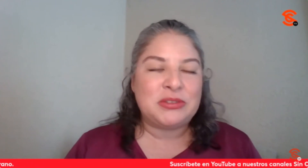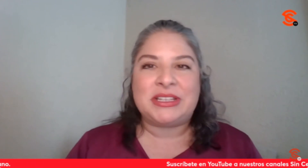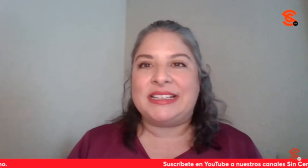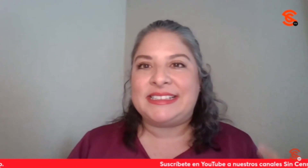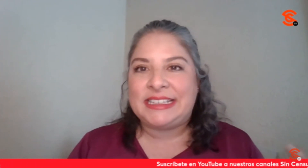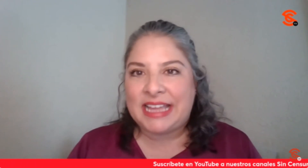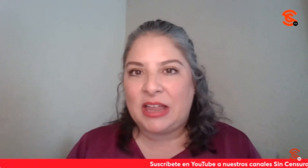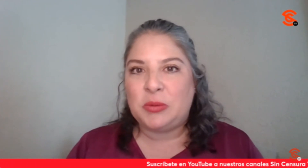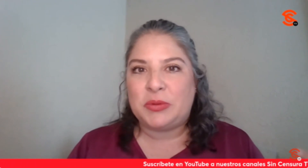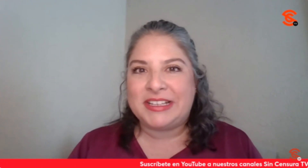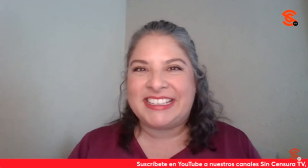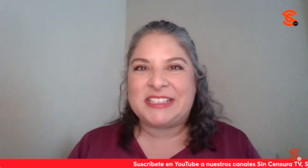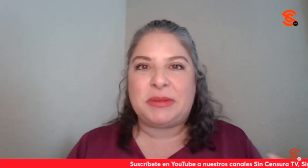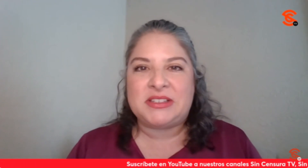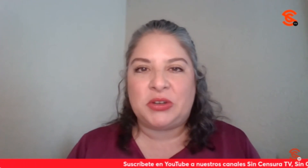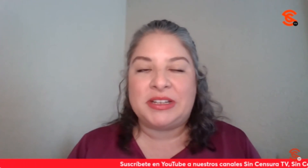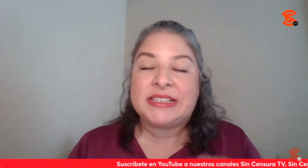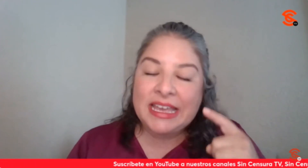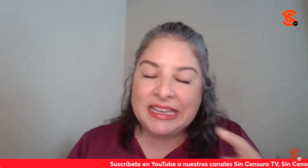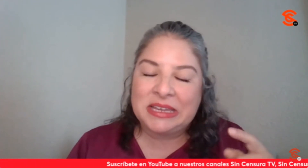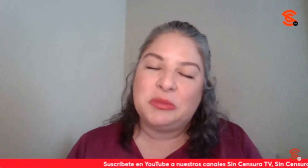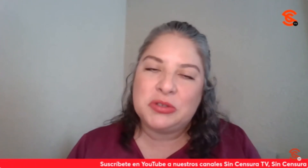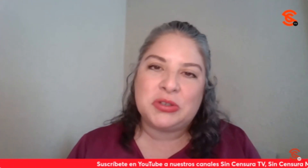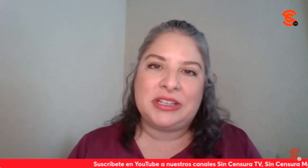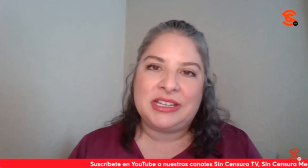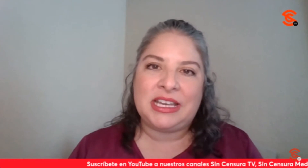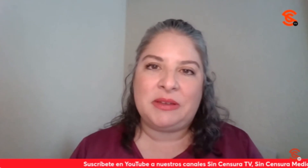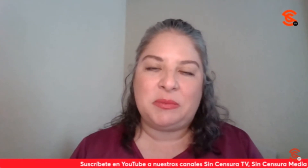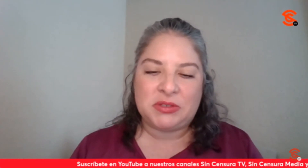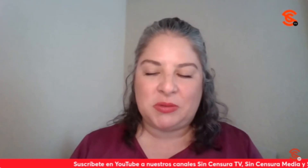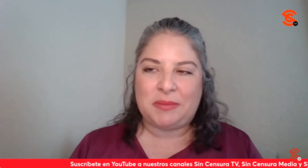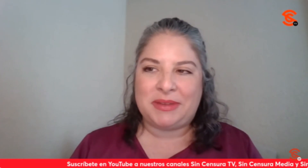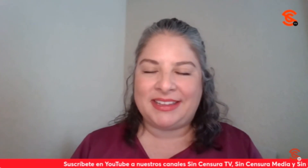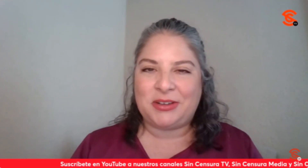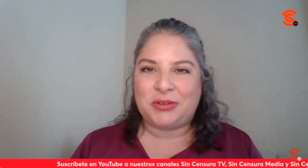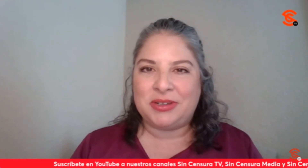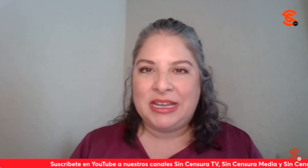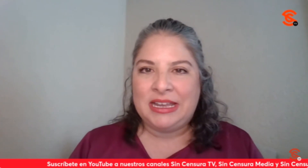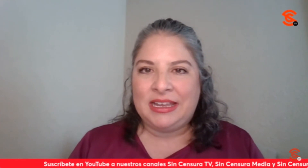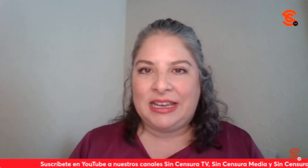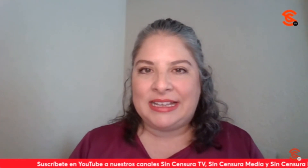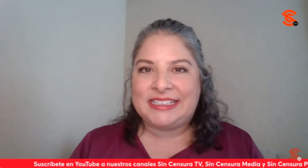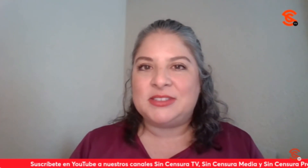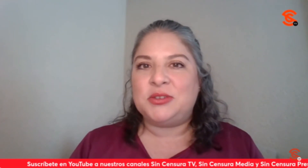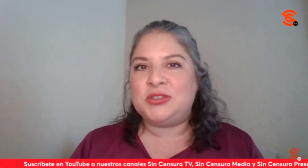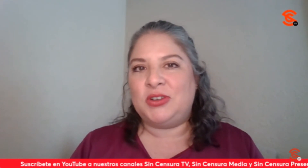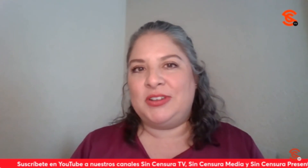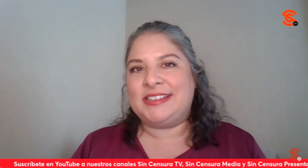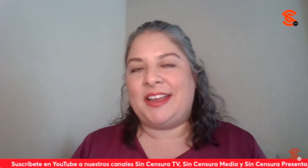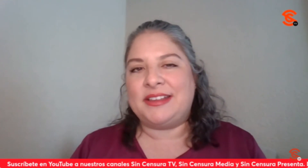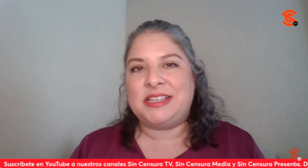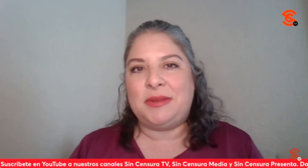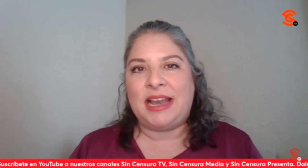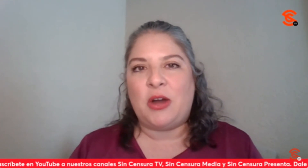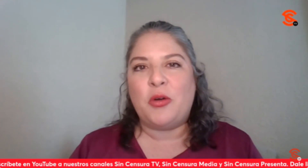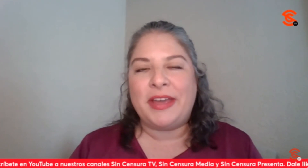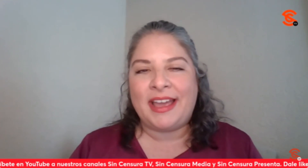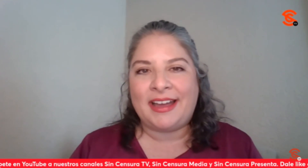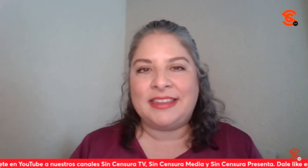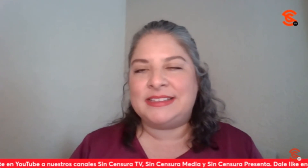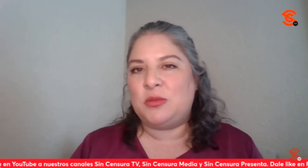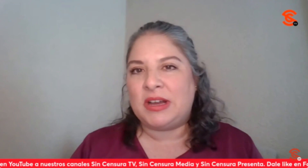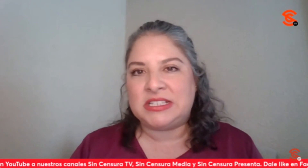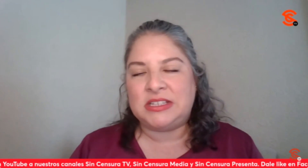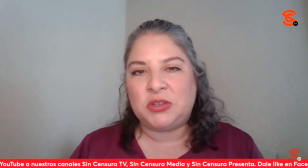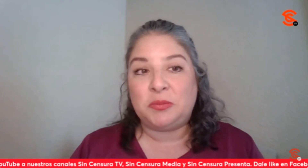ya habíamos transitado por estas presiones que en mucho tienen que ver, pues obviamente, con las instrucciones que recibe la